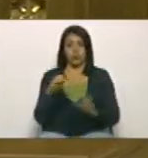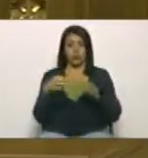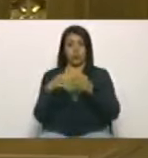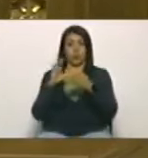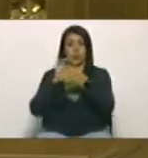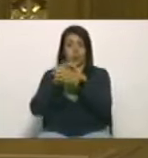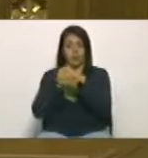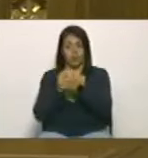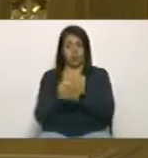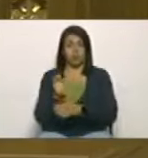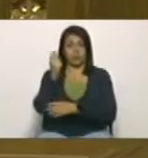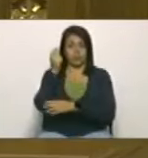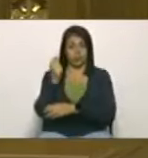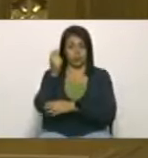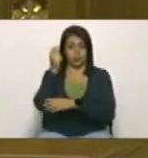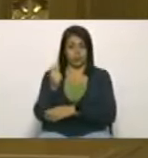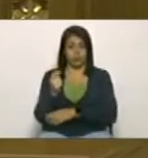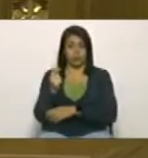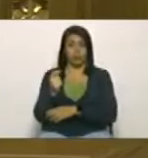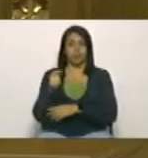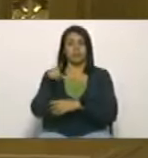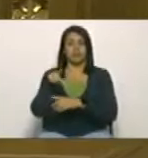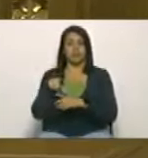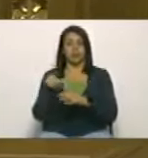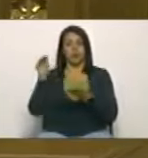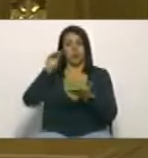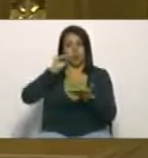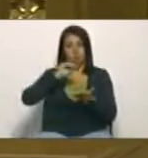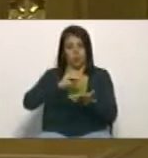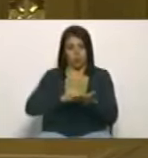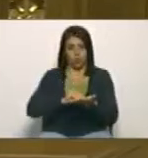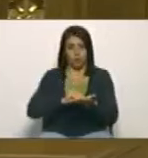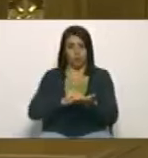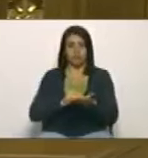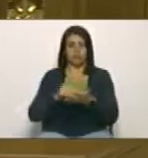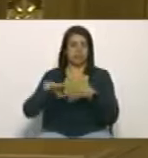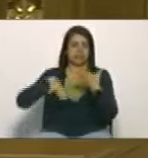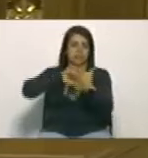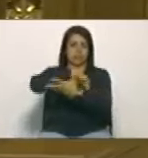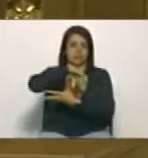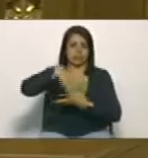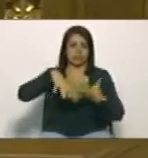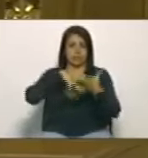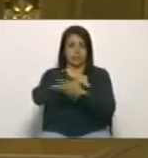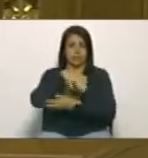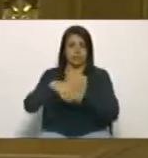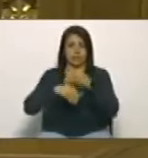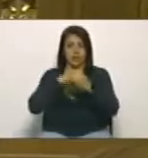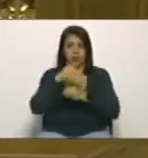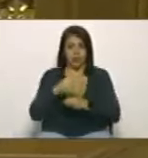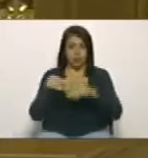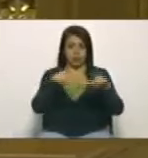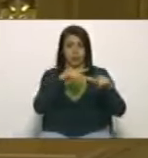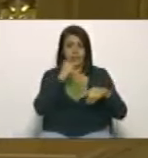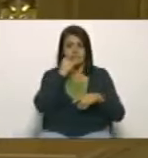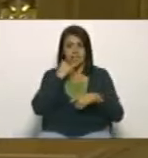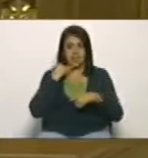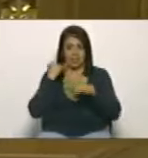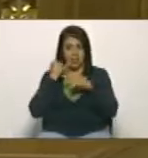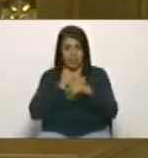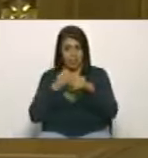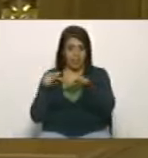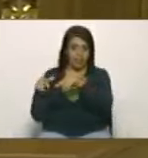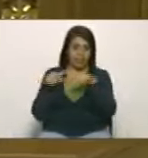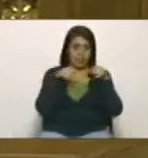Amistad Parlamentario Venezuela-Palestina, volver a hablar de la masacre que se está dando en Palestina. Y